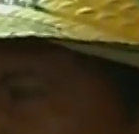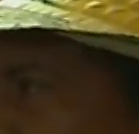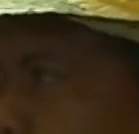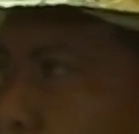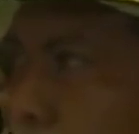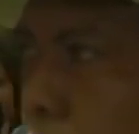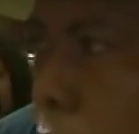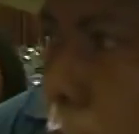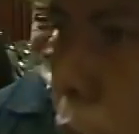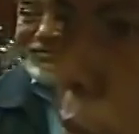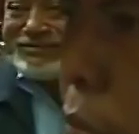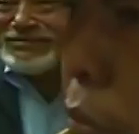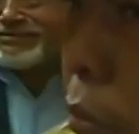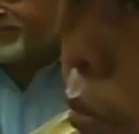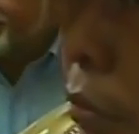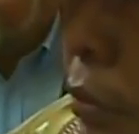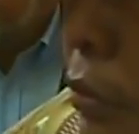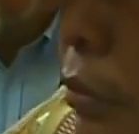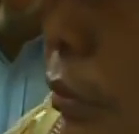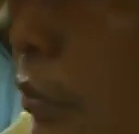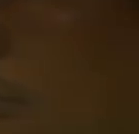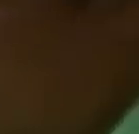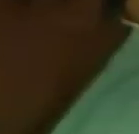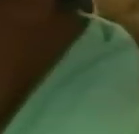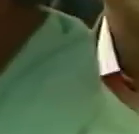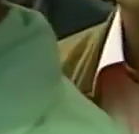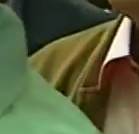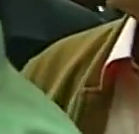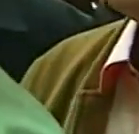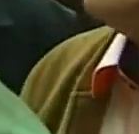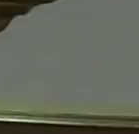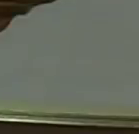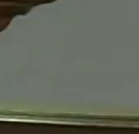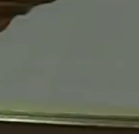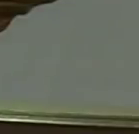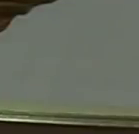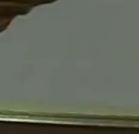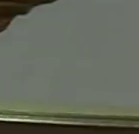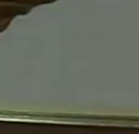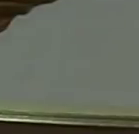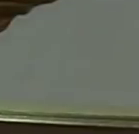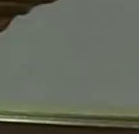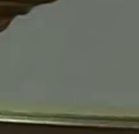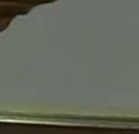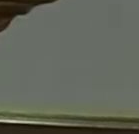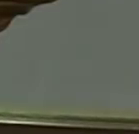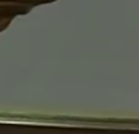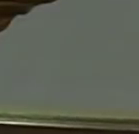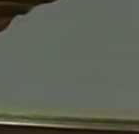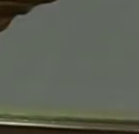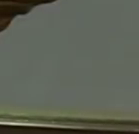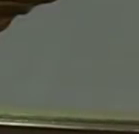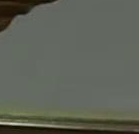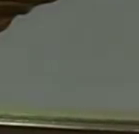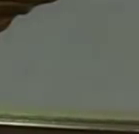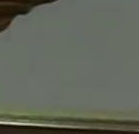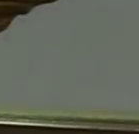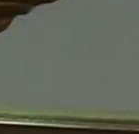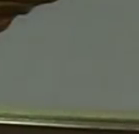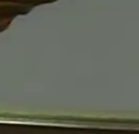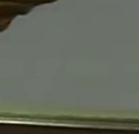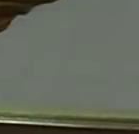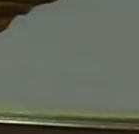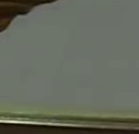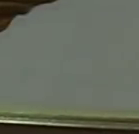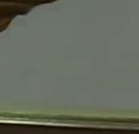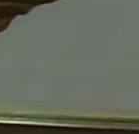Nacional Electoral. Ayer veíamos también, como lo decía la presidenta del máximo ente electoral de nuestro país, Tibisay Lucena, quien convocaba a